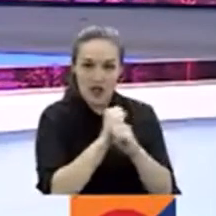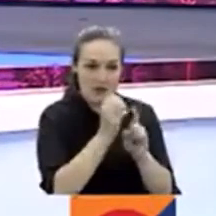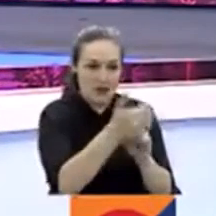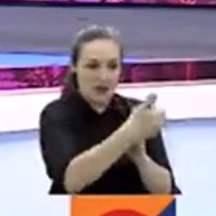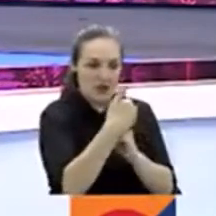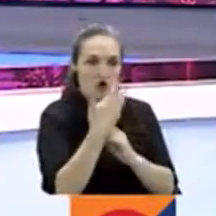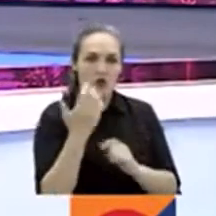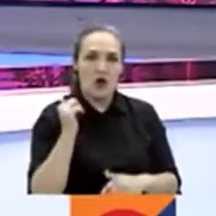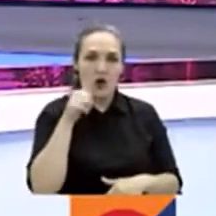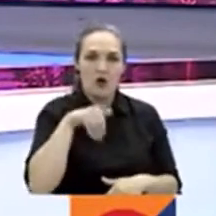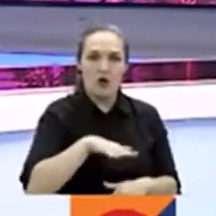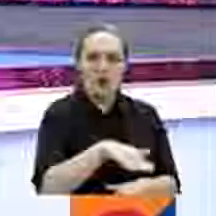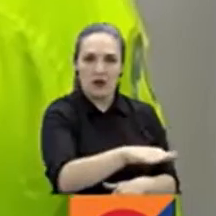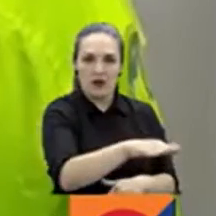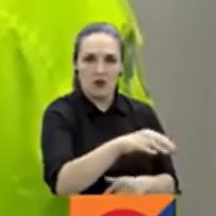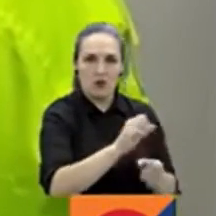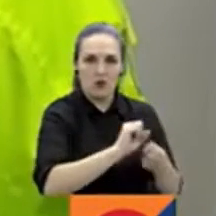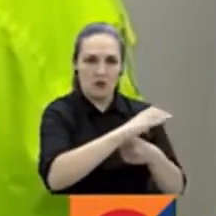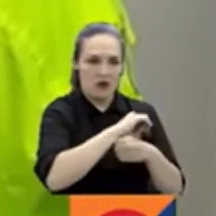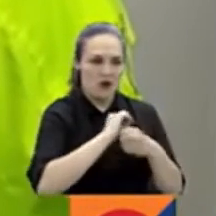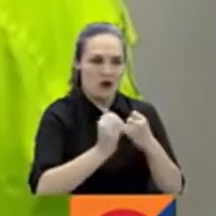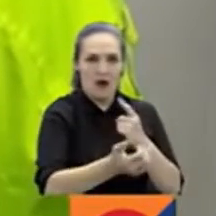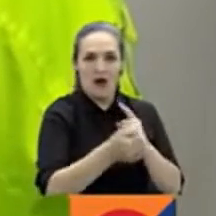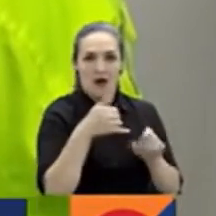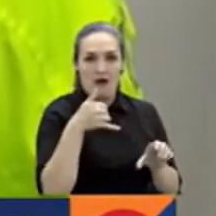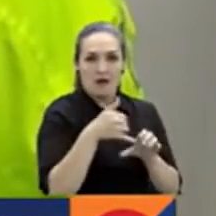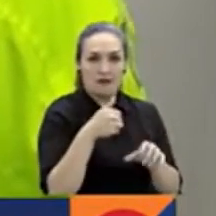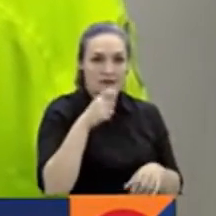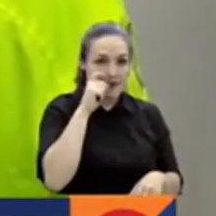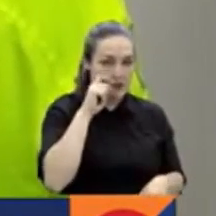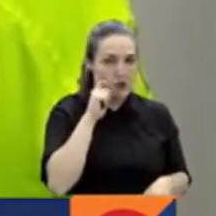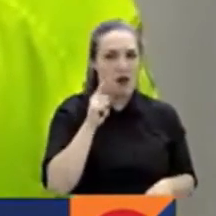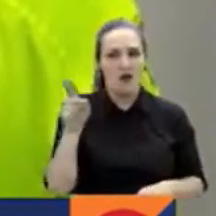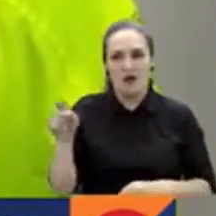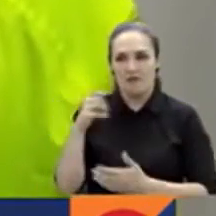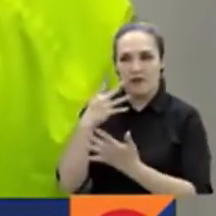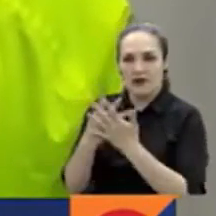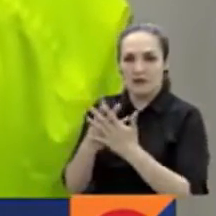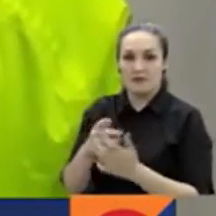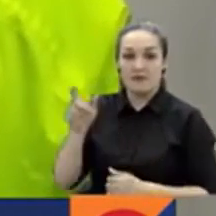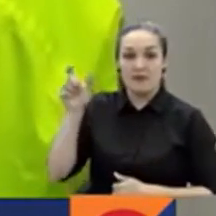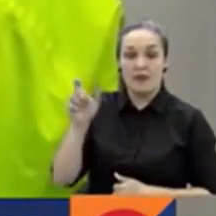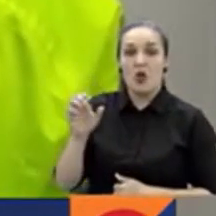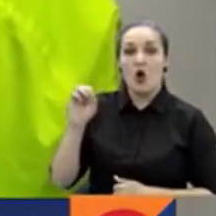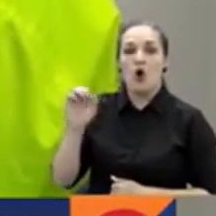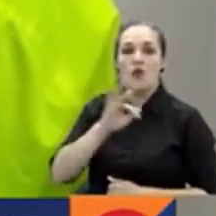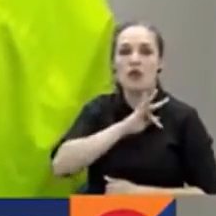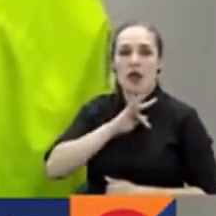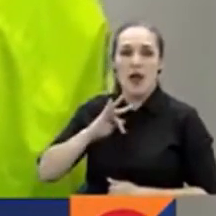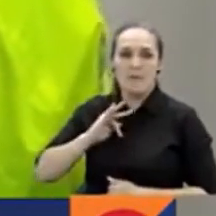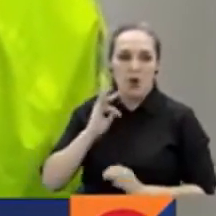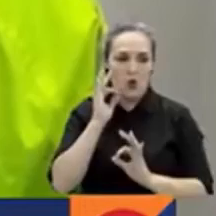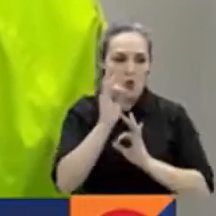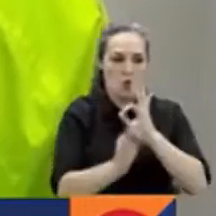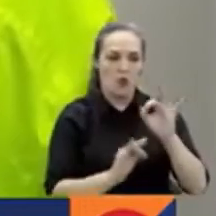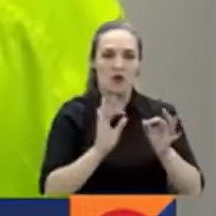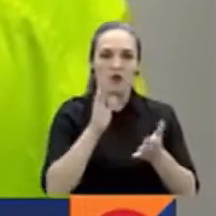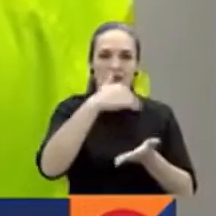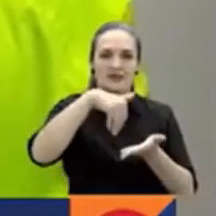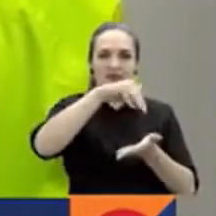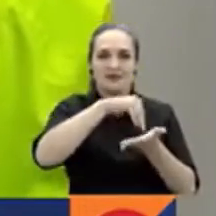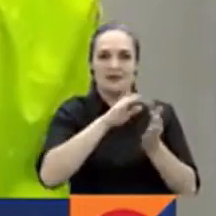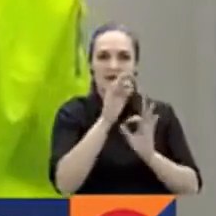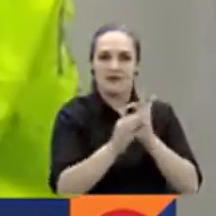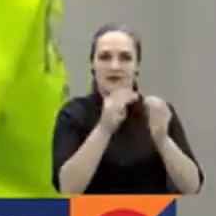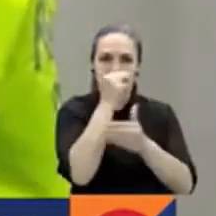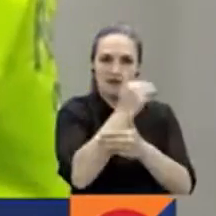Cota, Cundinamarca. Un juez envió a la cárcel a Ramiro Ibáñez, quien se desempeñaba como terapeuta y cuidador de un centro de protección para